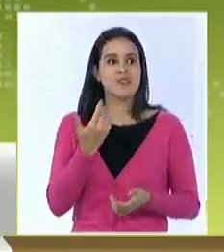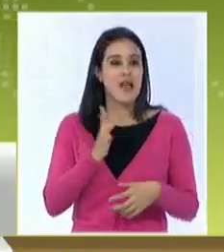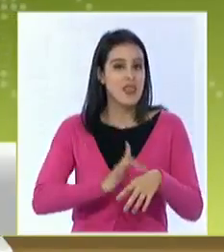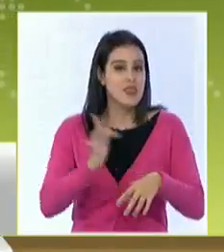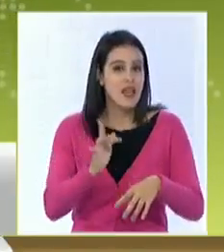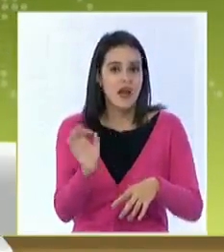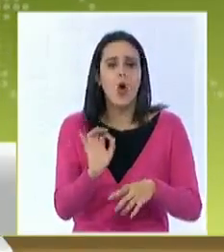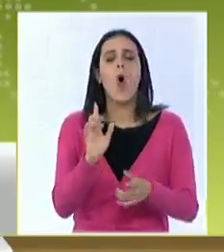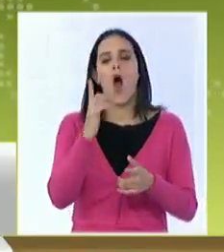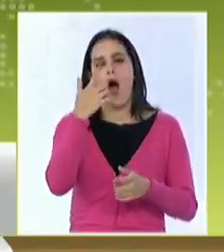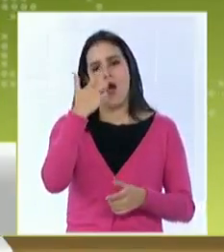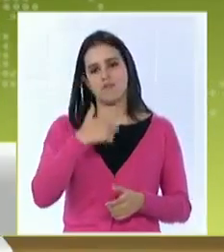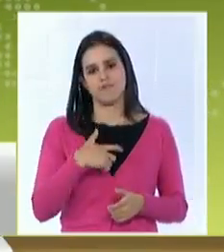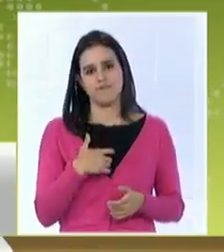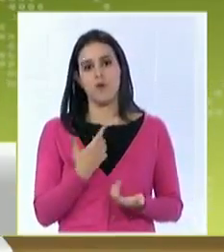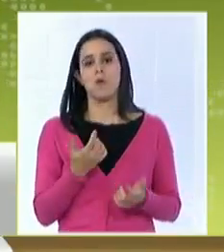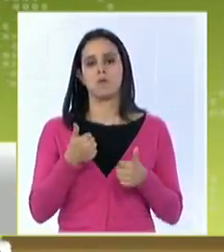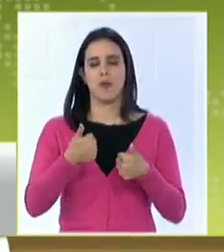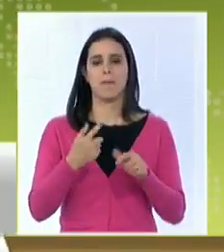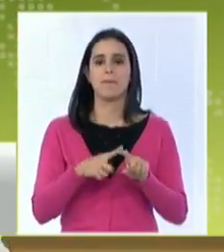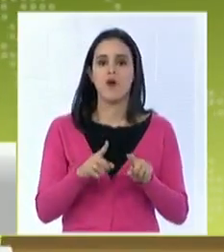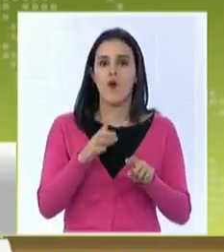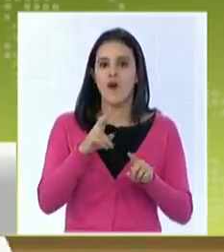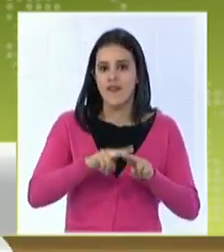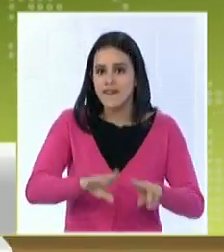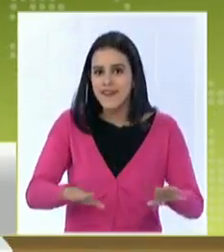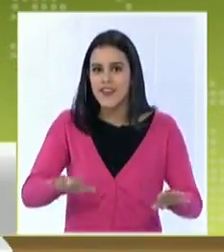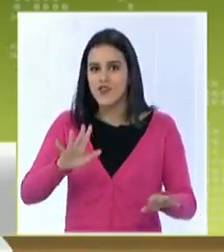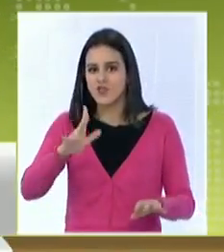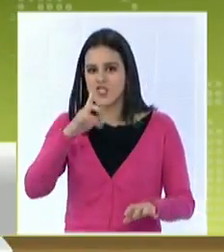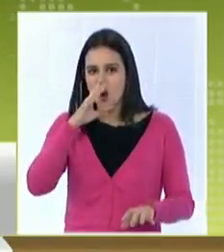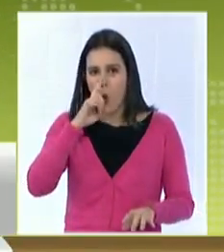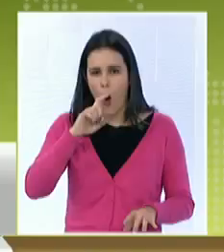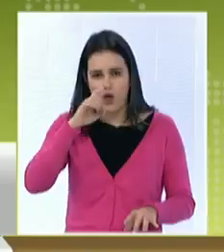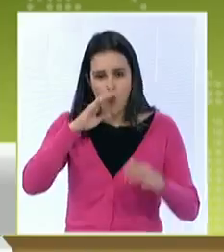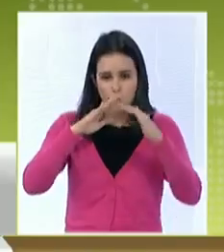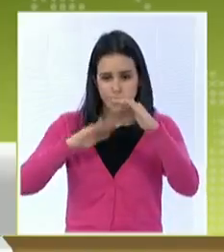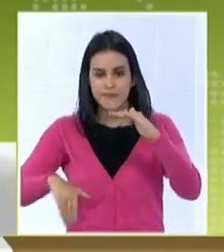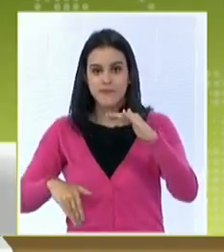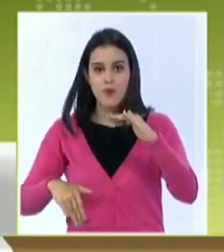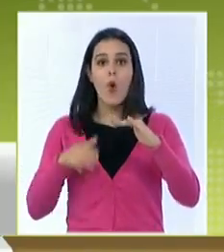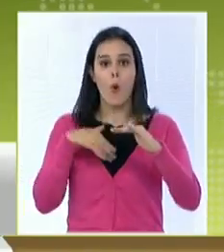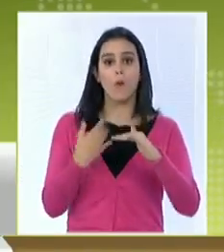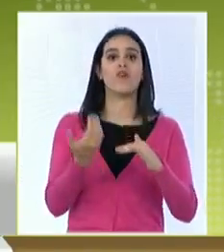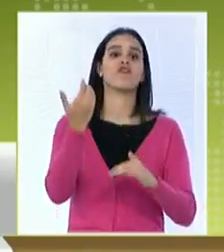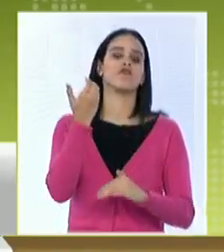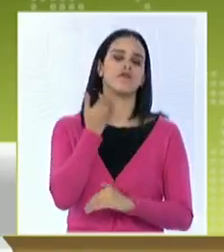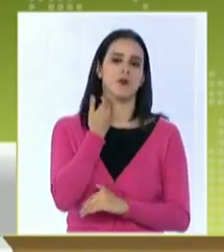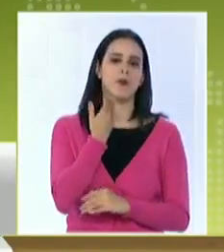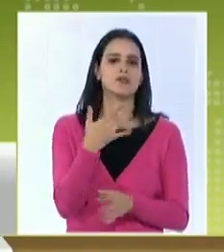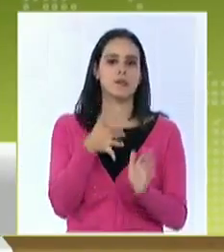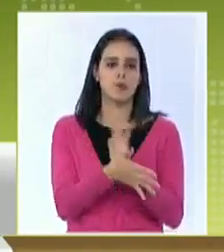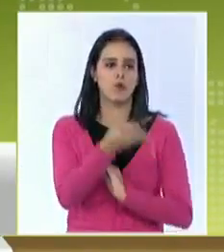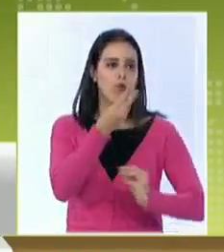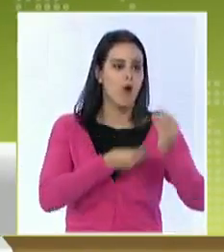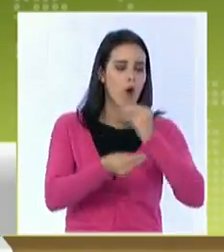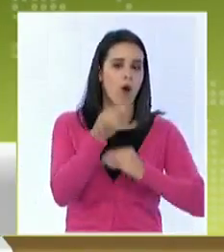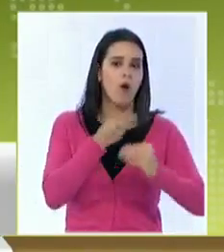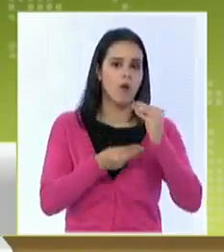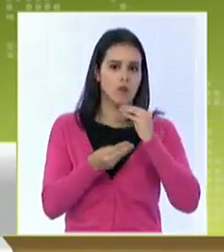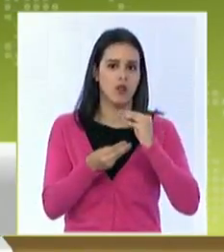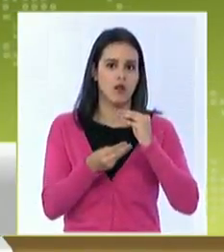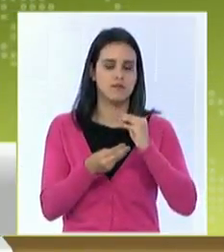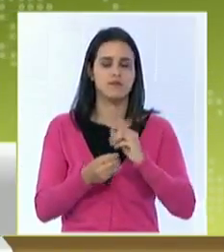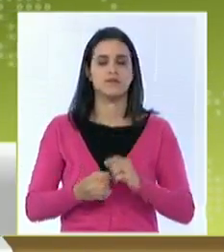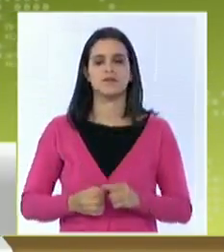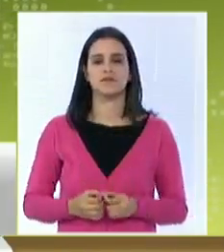segmento de introducción, los niños menores de 5 años son las principales víctimas de enfermedades transmitidas por los alimentos y con alimentos preparados